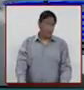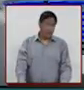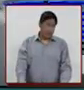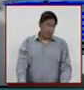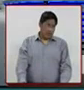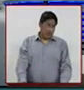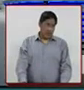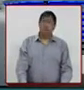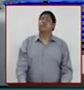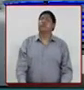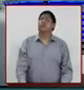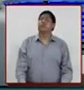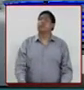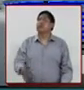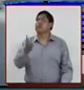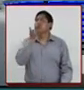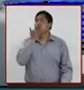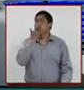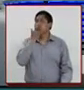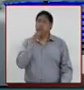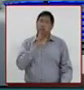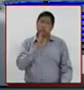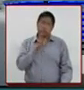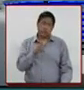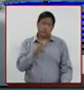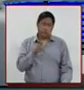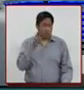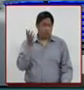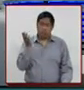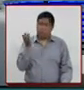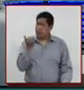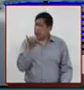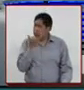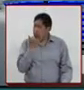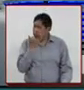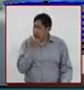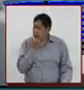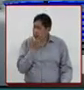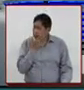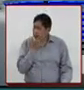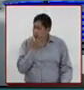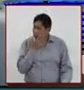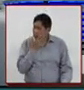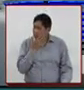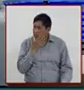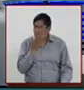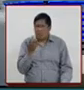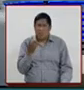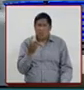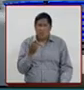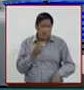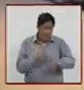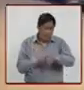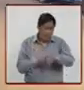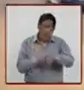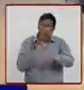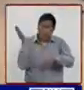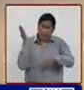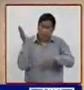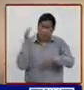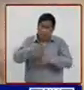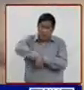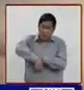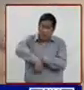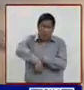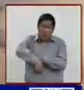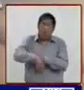Ahí está viendo usted esas imágenes. A ver, John, realmente es que es muy llamativo, ¿no es cierto? Atracan, son las 9 de la noche, tampoco es